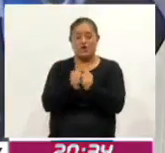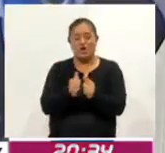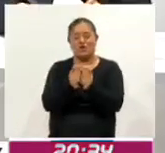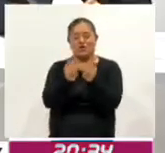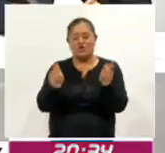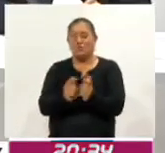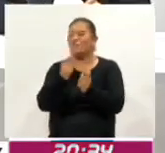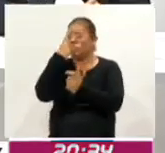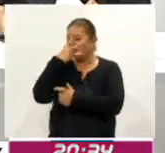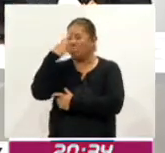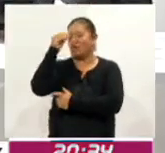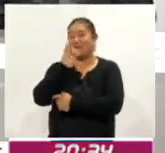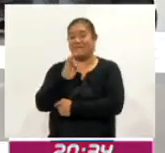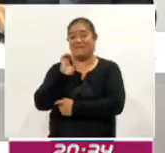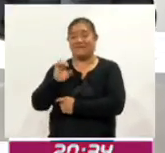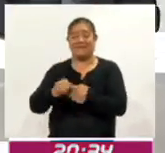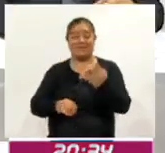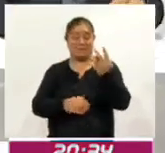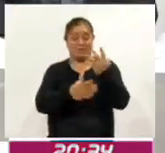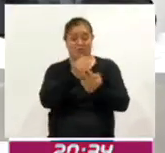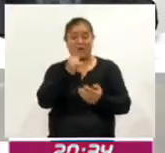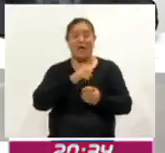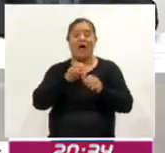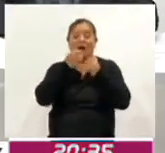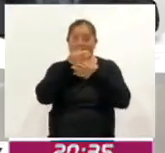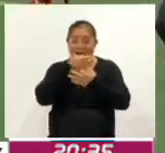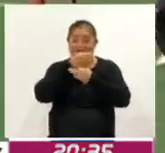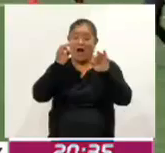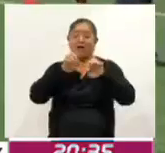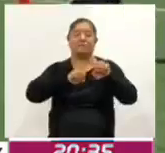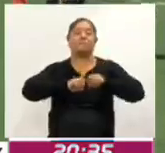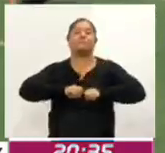FC, dieron a conocer la convocatoria para participar en el